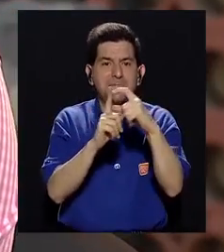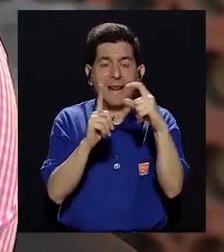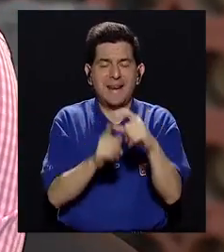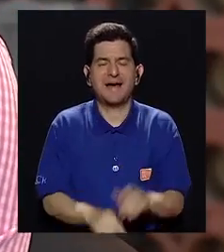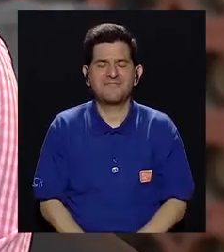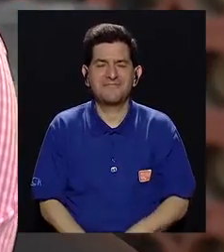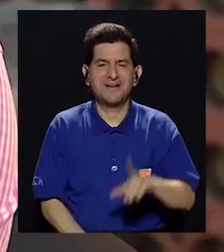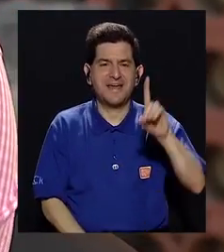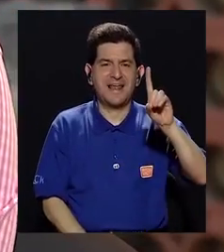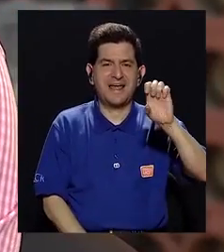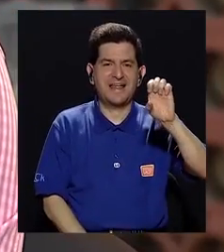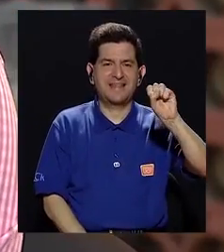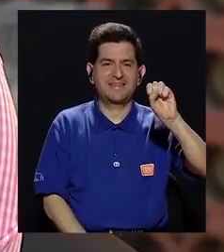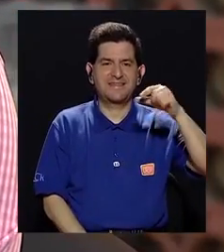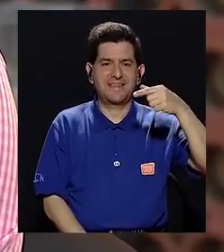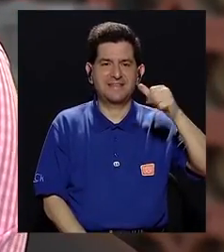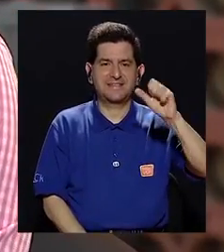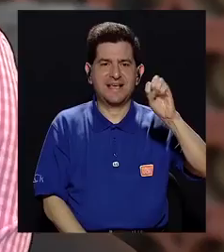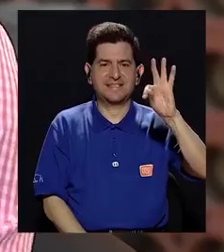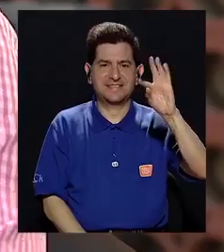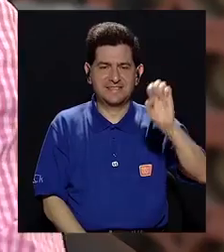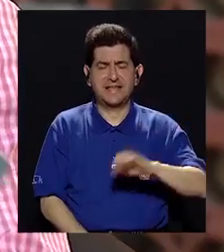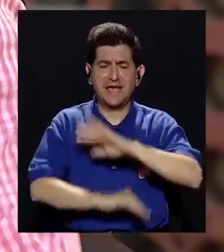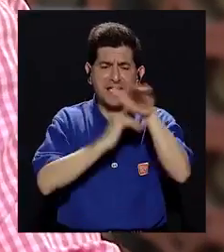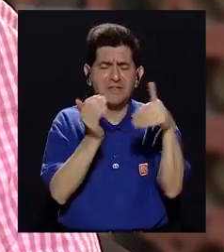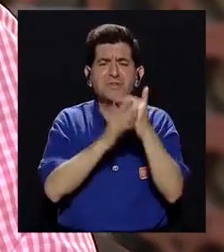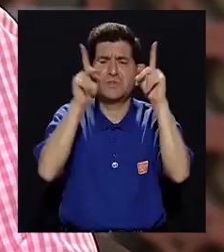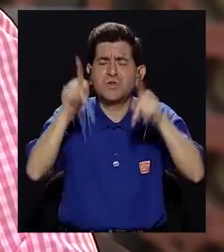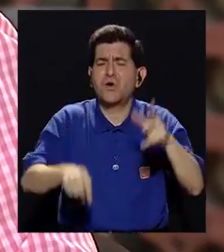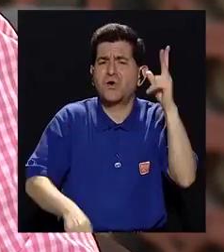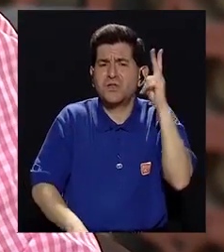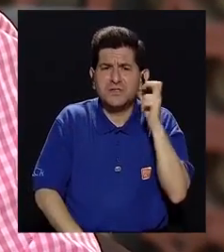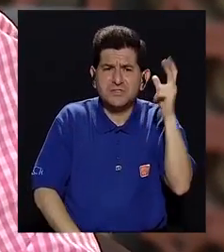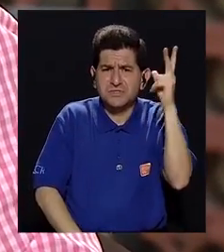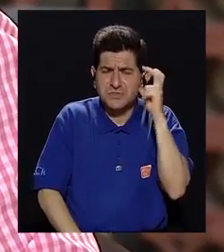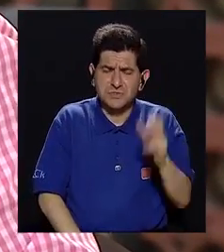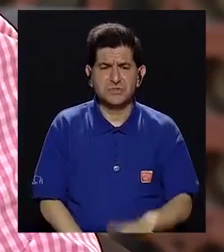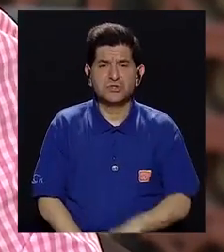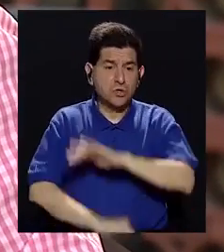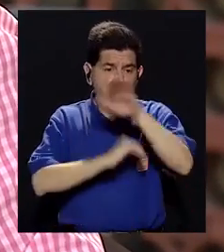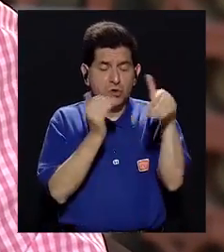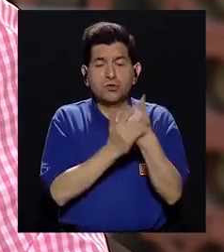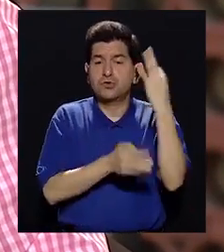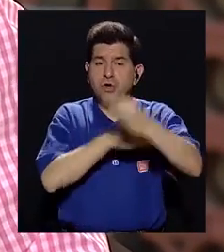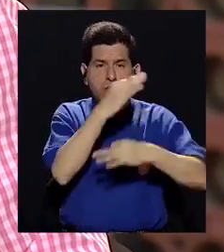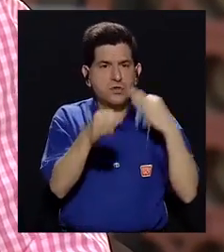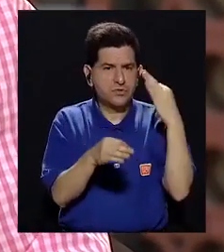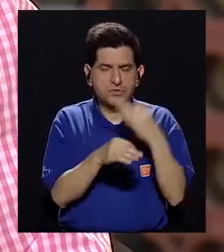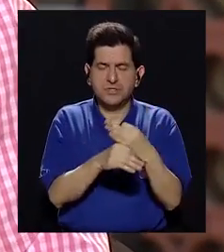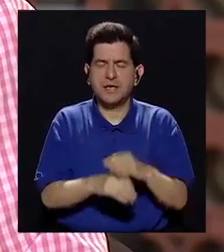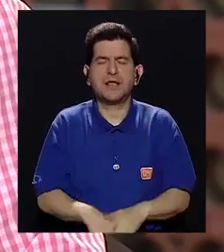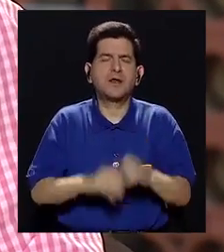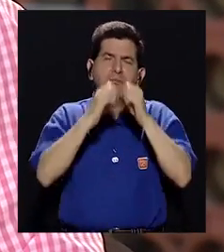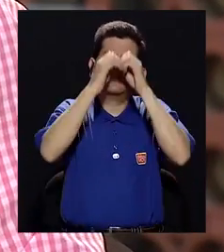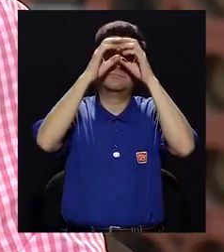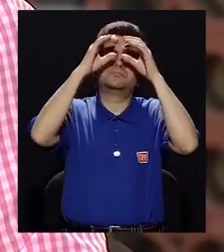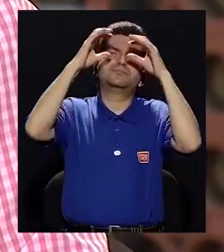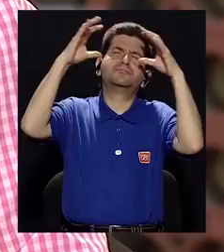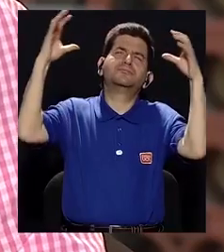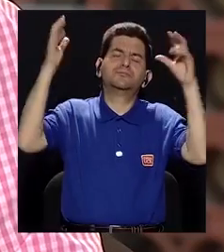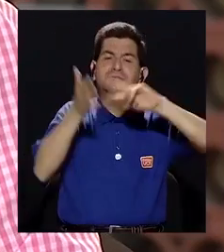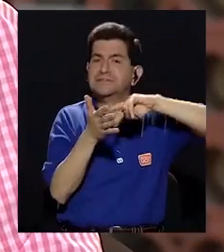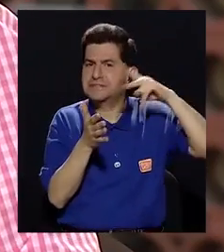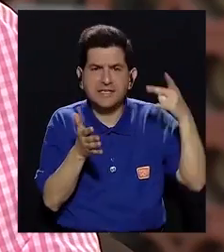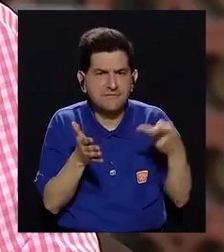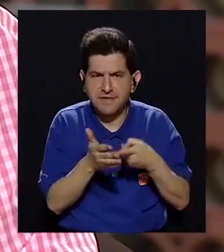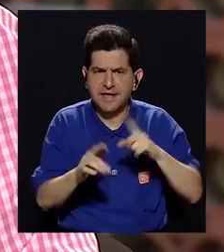palabra mágica, desgaste, todo lo hemos escuchado, todas las personas tienen pues algún tipo en su imaginario